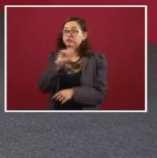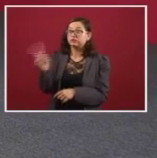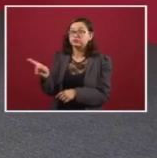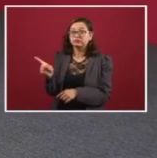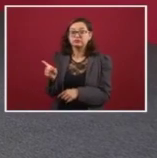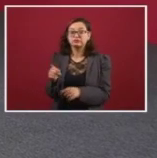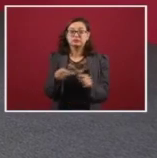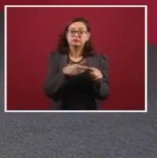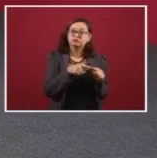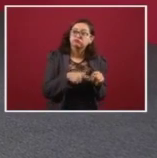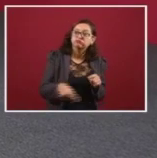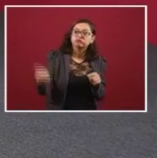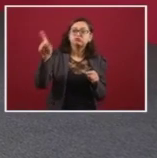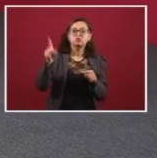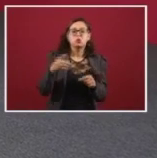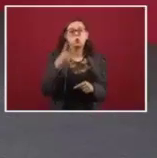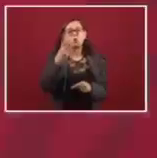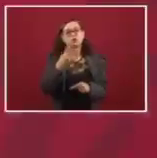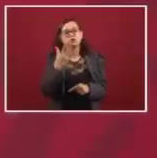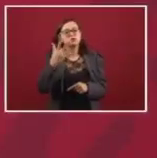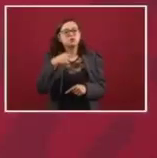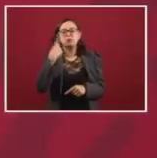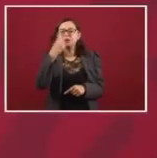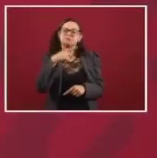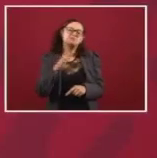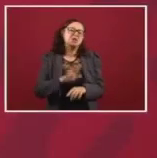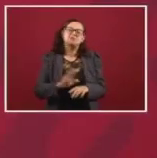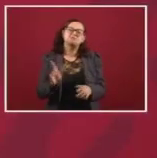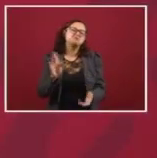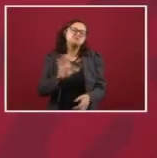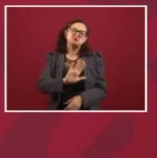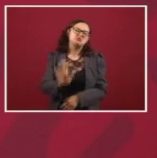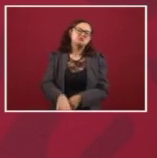Y son 4 o 5 horas. Ya no llegó.